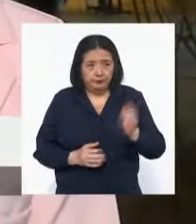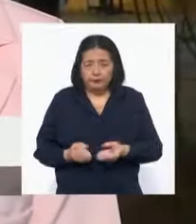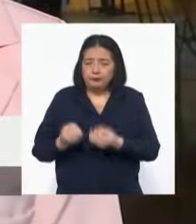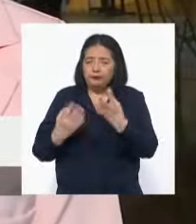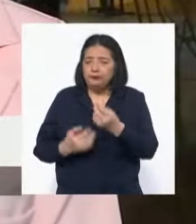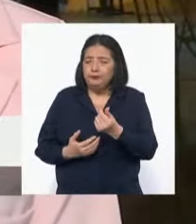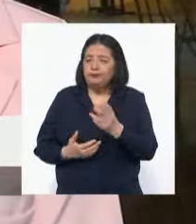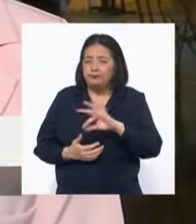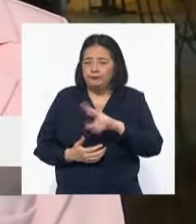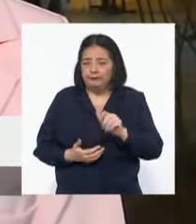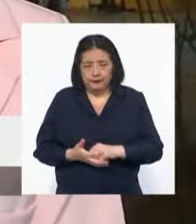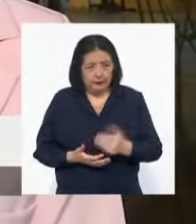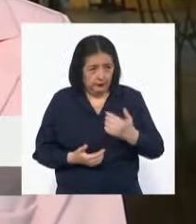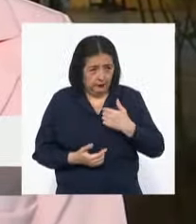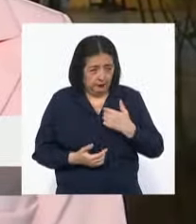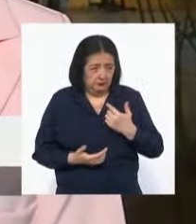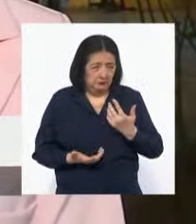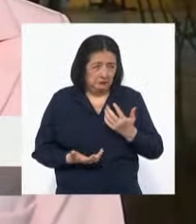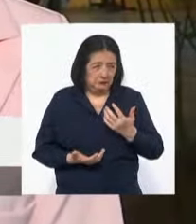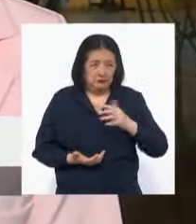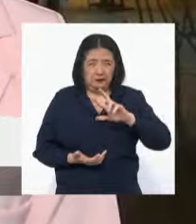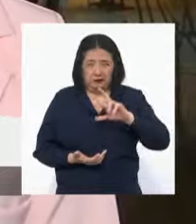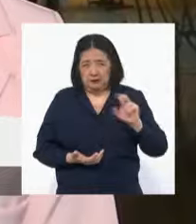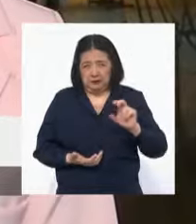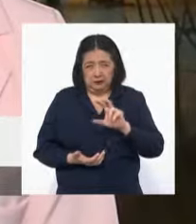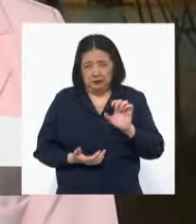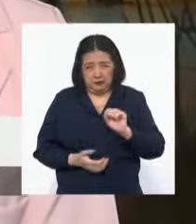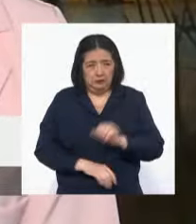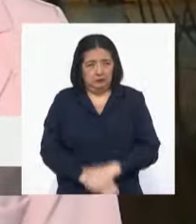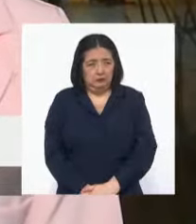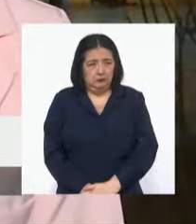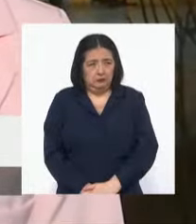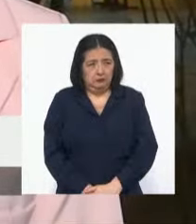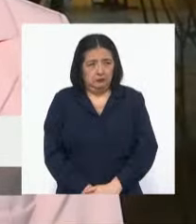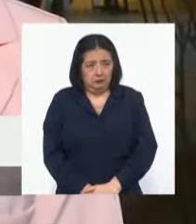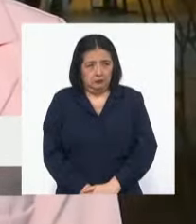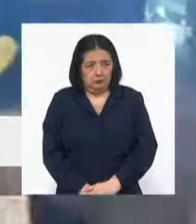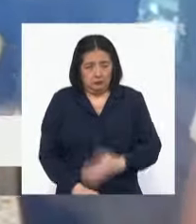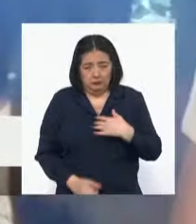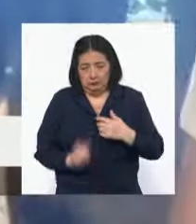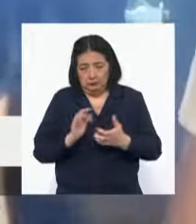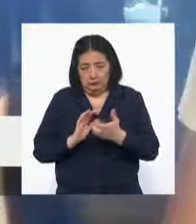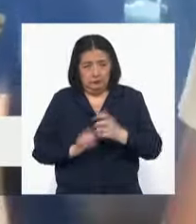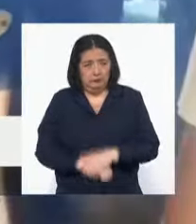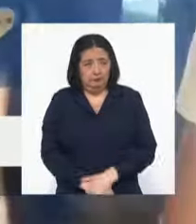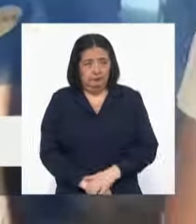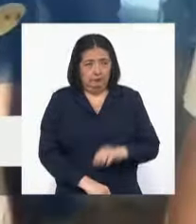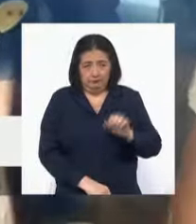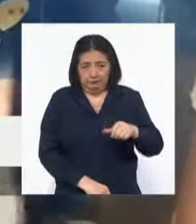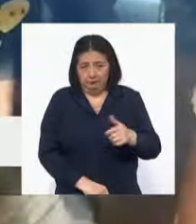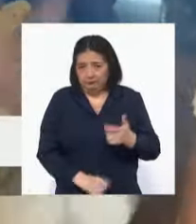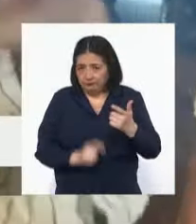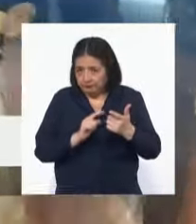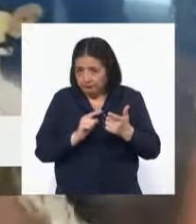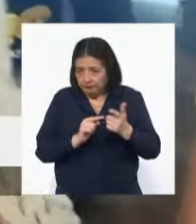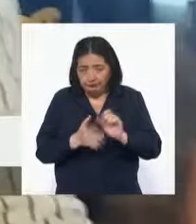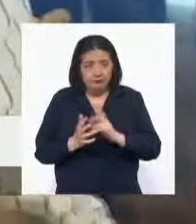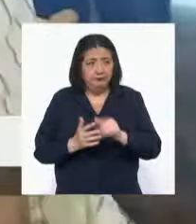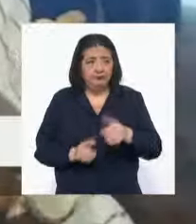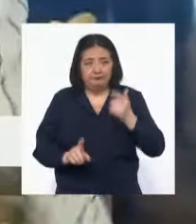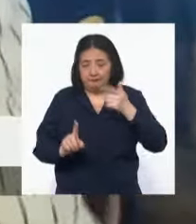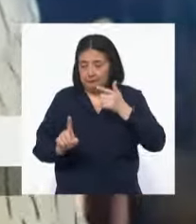le quitaron? A mí me quitaron como 300 soles. 300 y un celular. Con arma y fuego en mano, réplica, habían